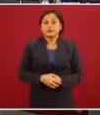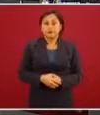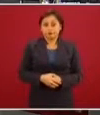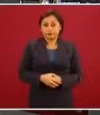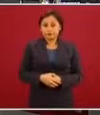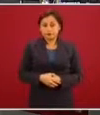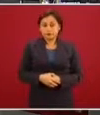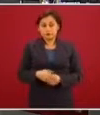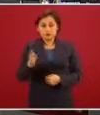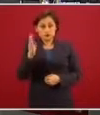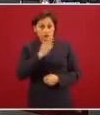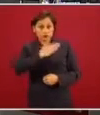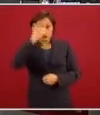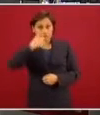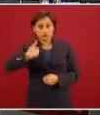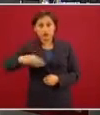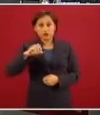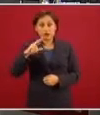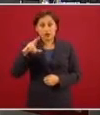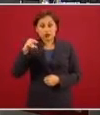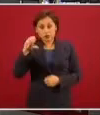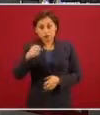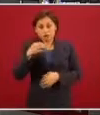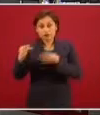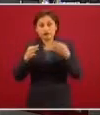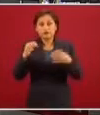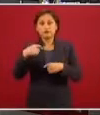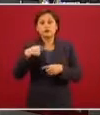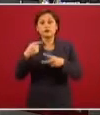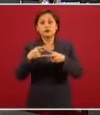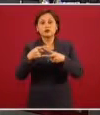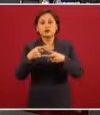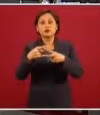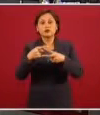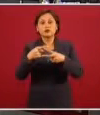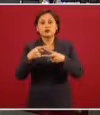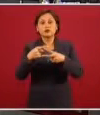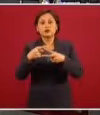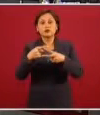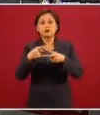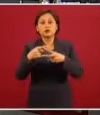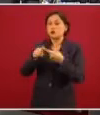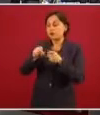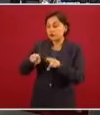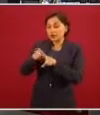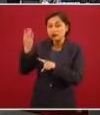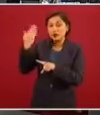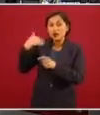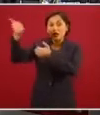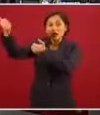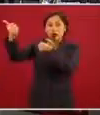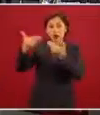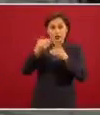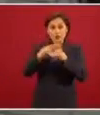Doctor, buenas noches. Carlos Guzmán de Ava Noticias. Dos preguntas rapidísimas. La primera, con relación a lo que decía la compañera. Entonces, con este cargamento que va a llegar la